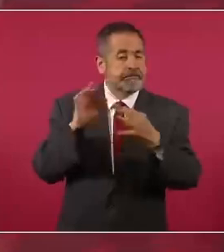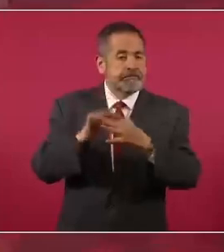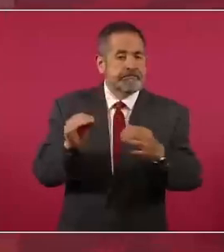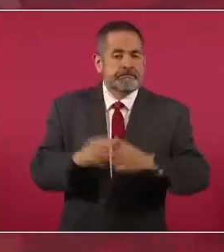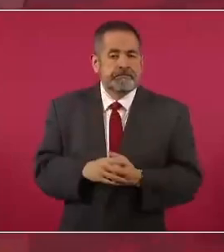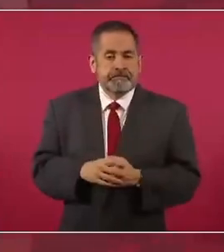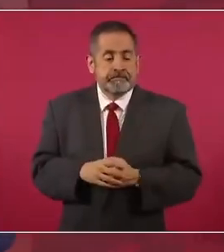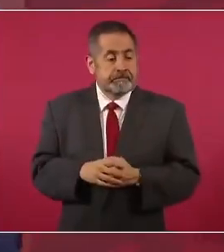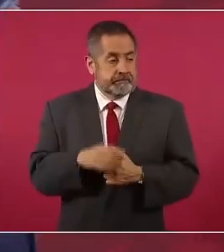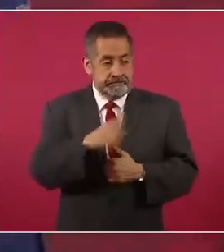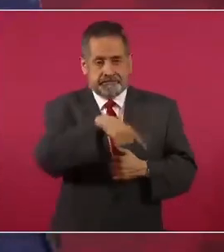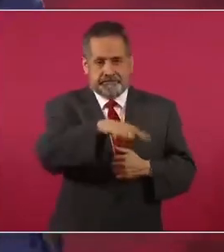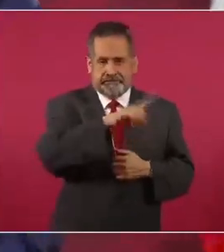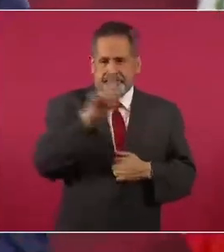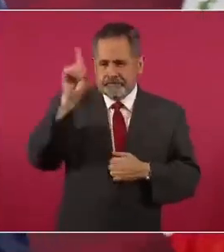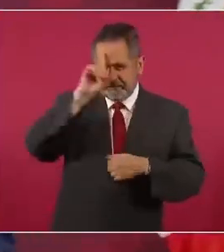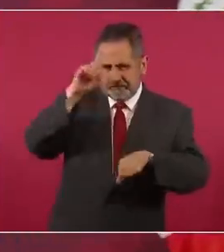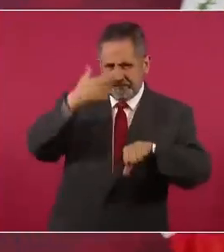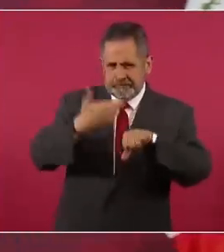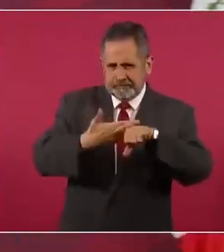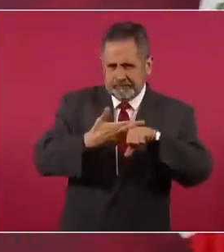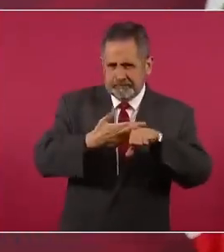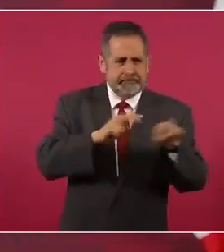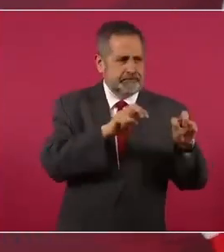es que esos consejeros,